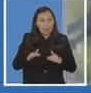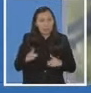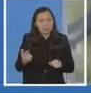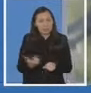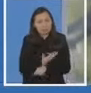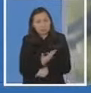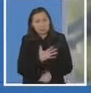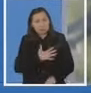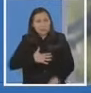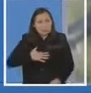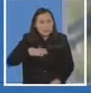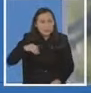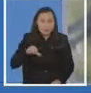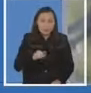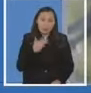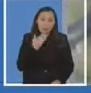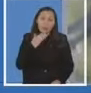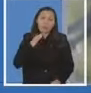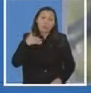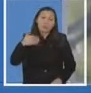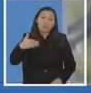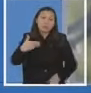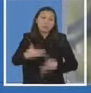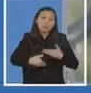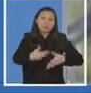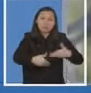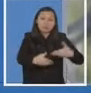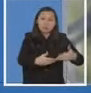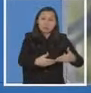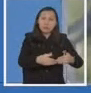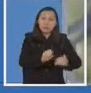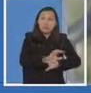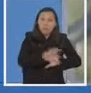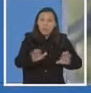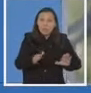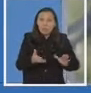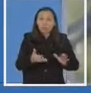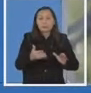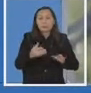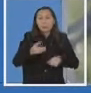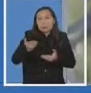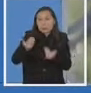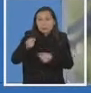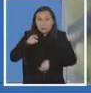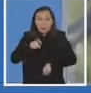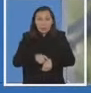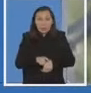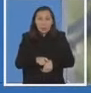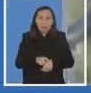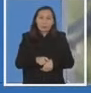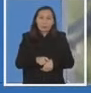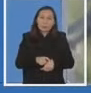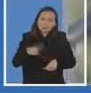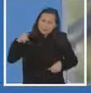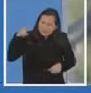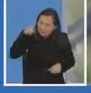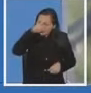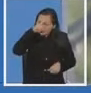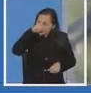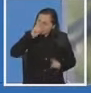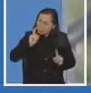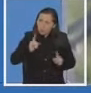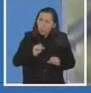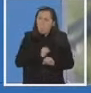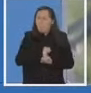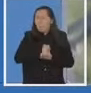mucho y mucha. Pero al final se demuestra que, aunque requieran tiempo e impliquen dificultades, no